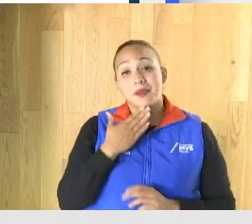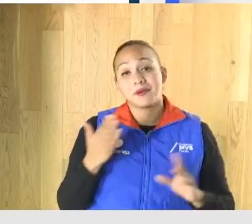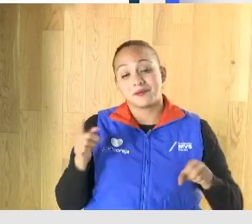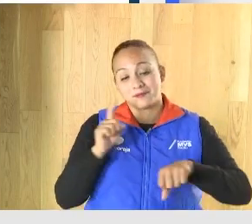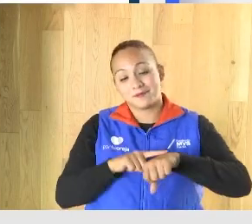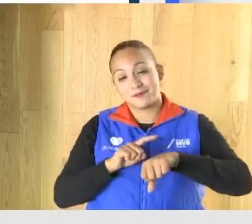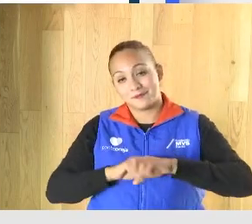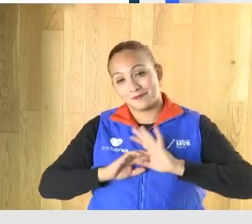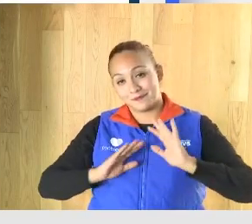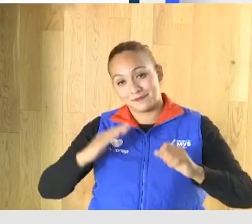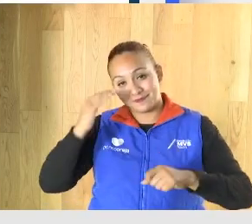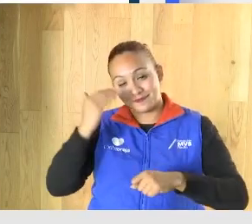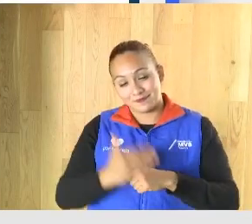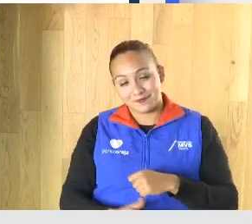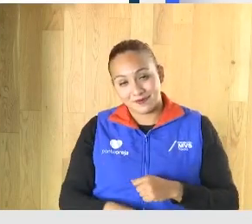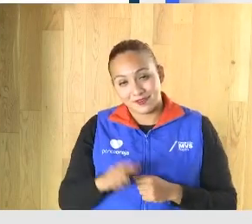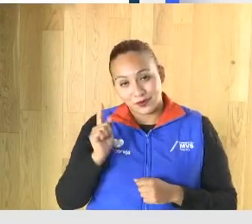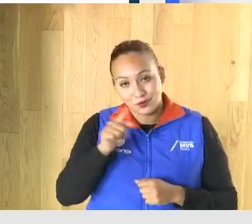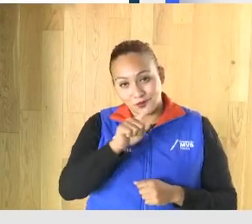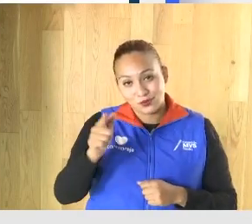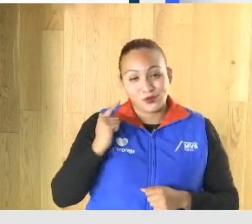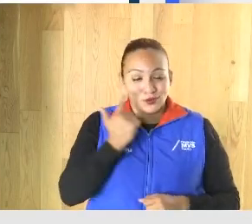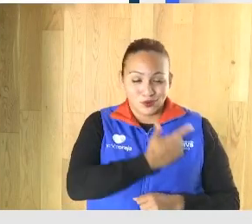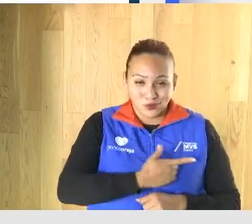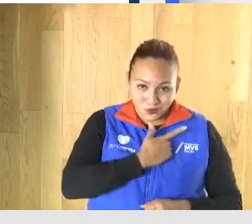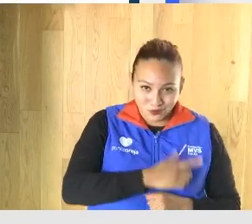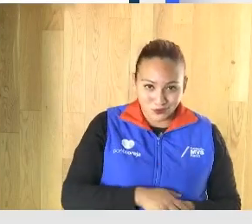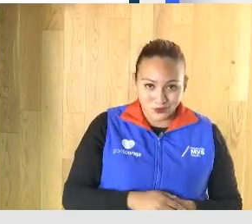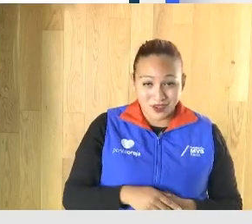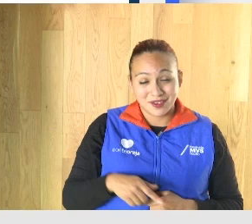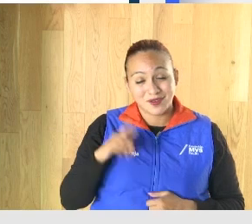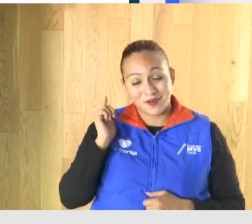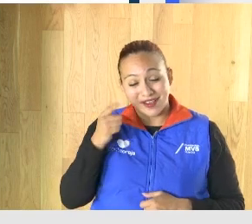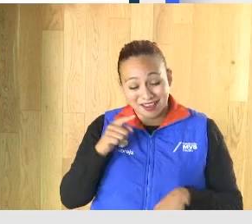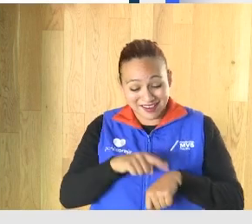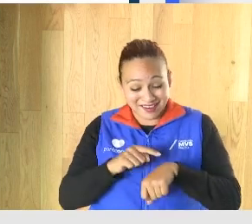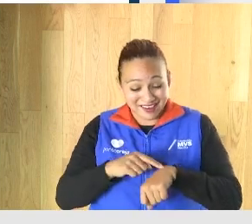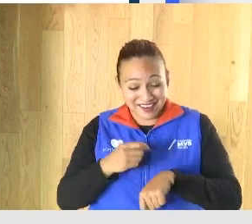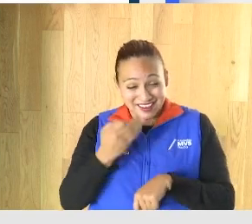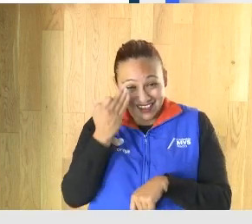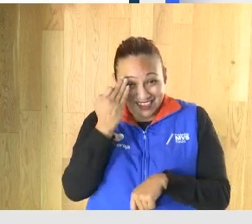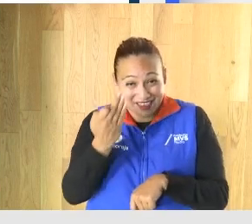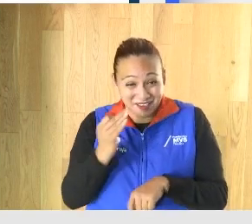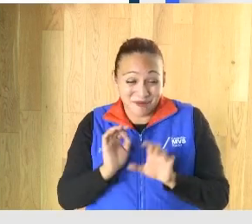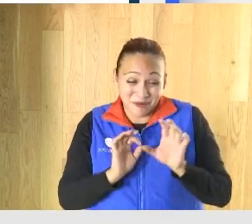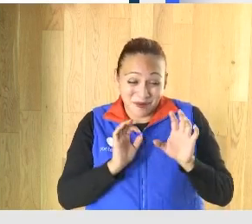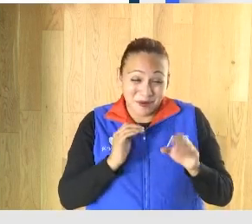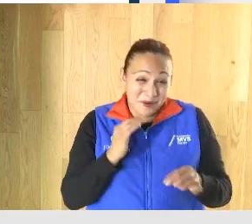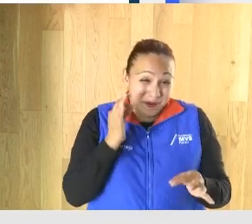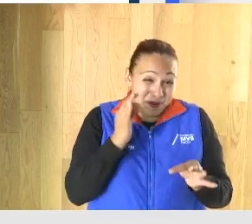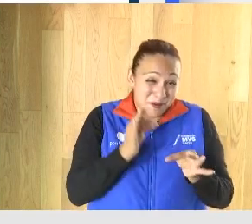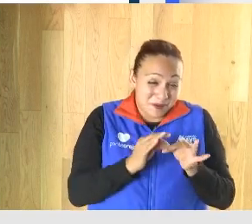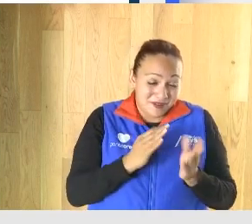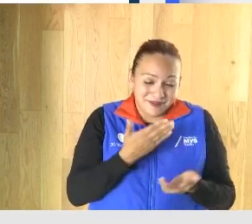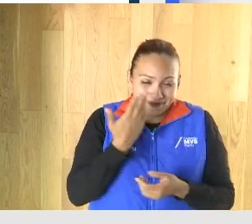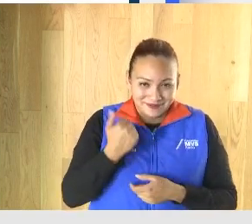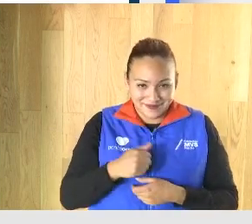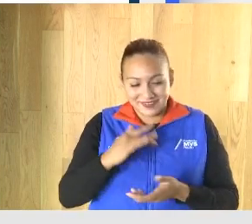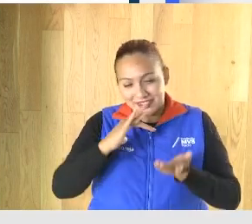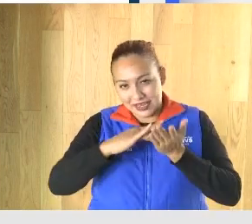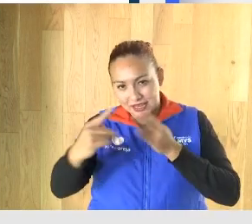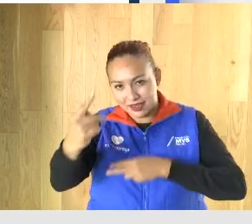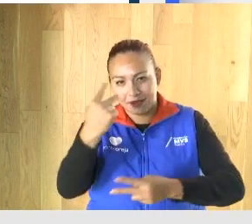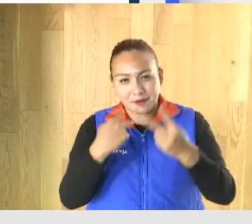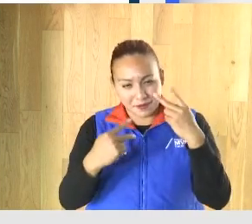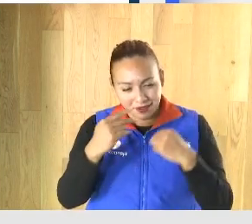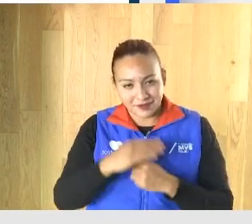intervención. Espero que os haya resultado interesante. Espero no haberme pasado mucho de tiempo entre interrupciones y no. Muchísimas gracias a todos los que estáis al